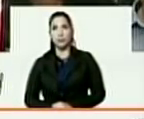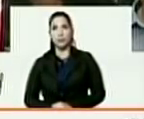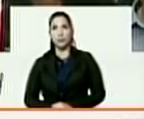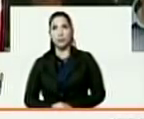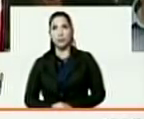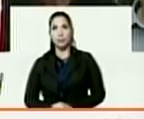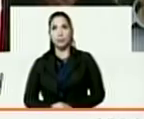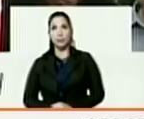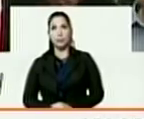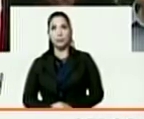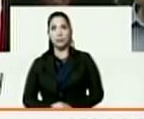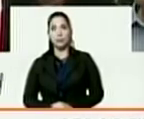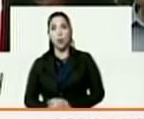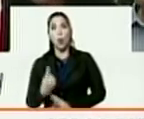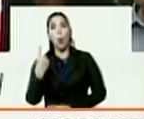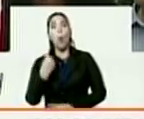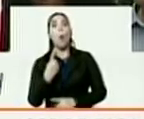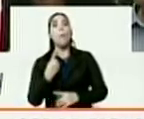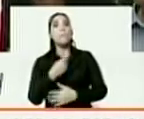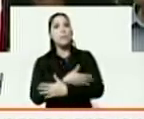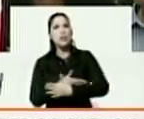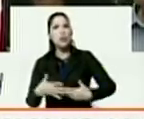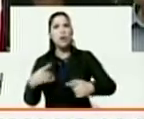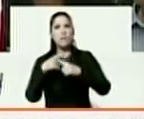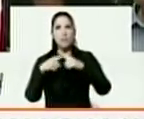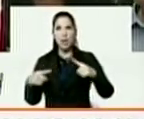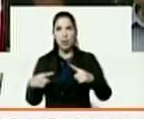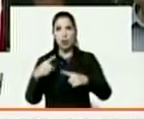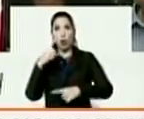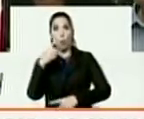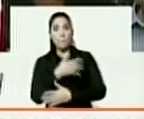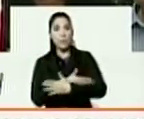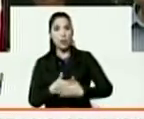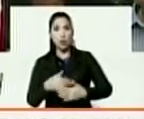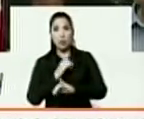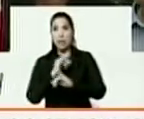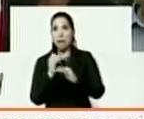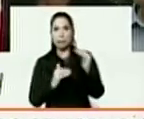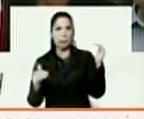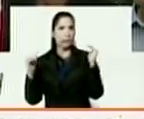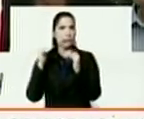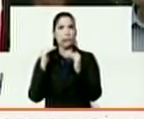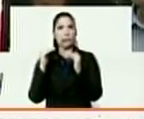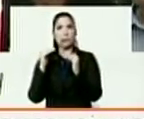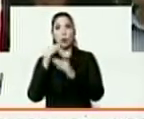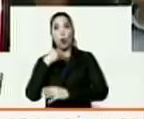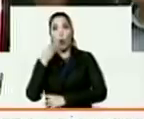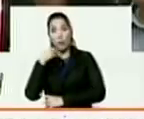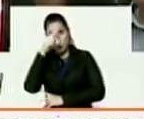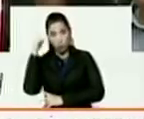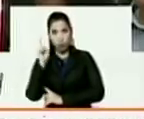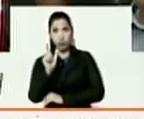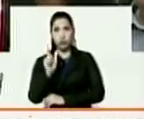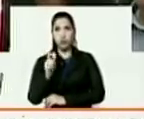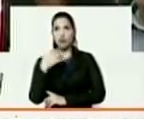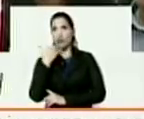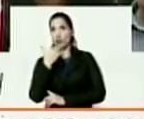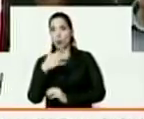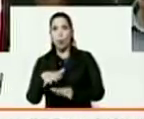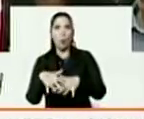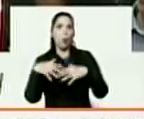un millón y medio que era un millón y después subimos y después subimos a un millón y medio